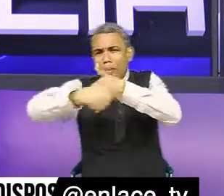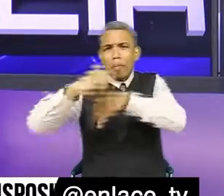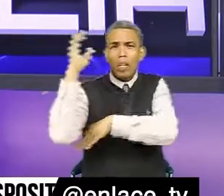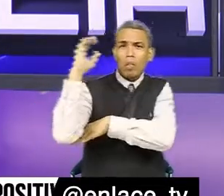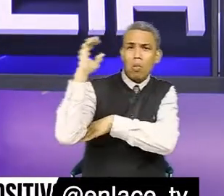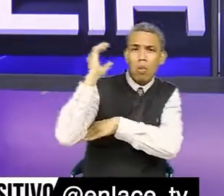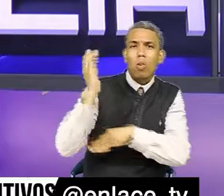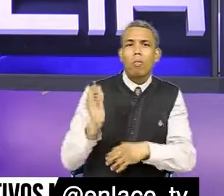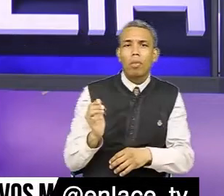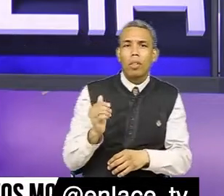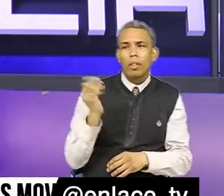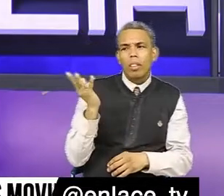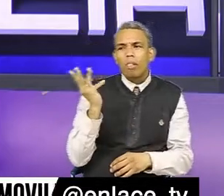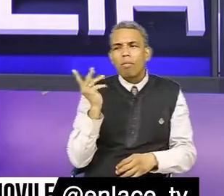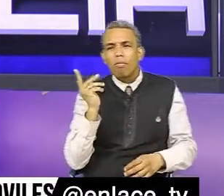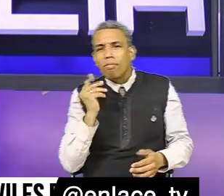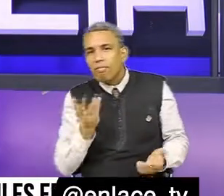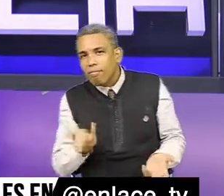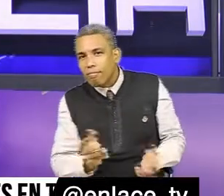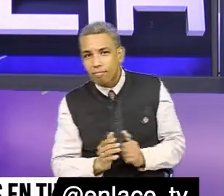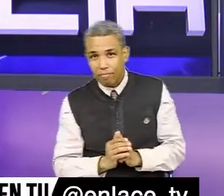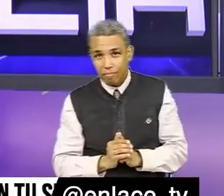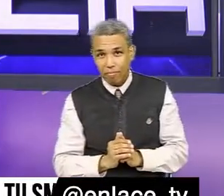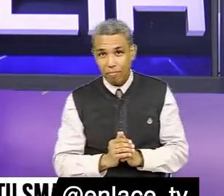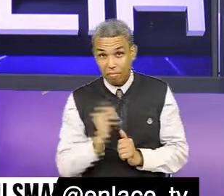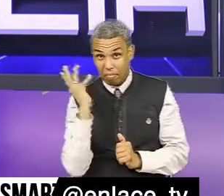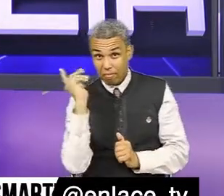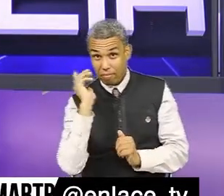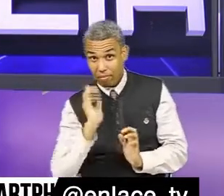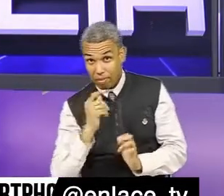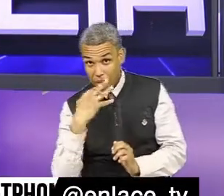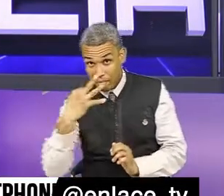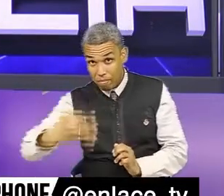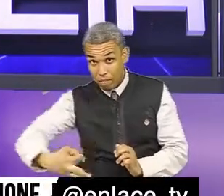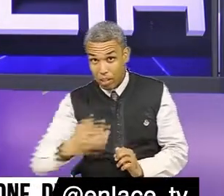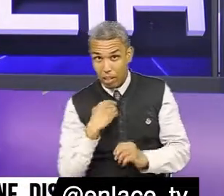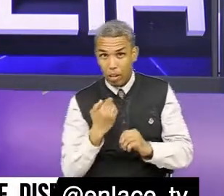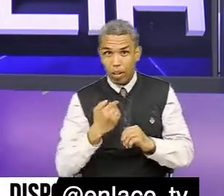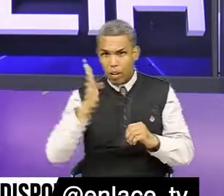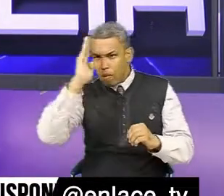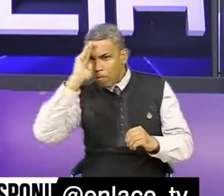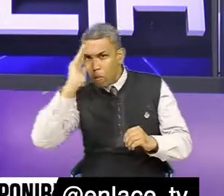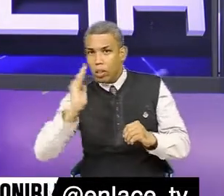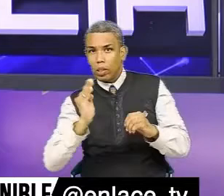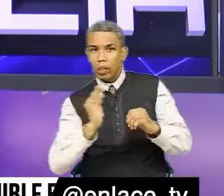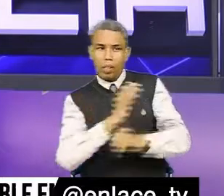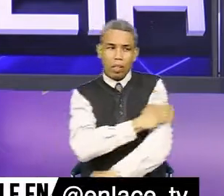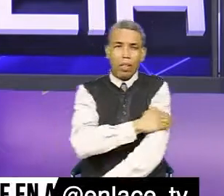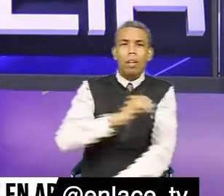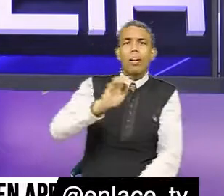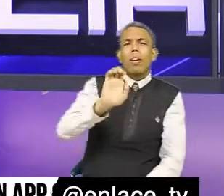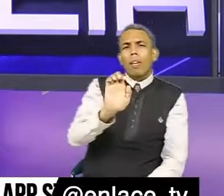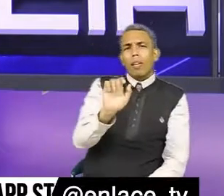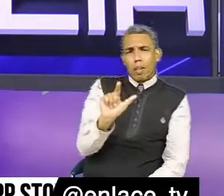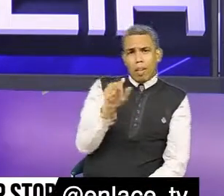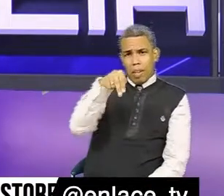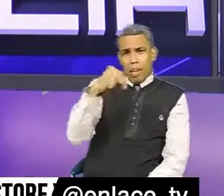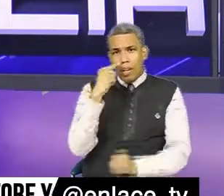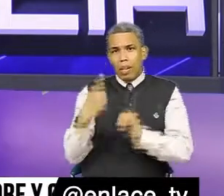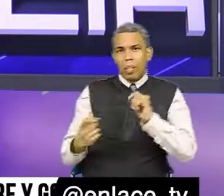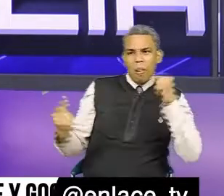santander y la región del magdalena medio se conoce un posible enfrentamiento entre las fuerzas militares y lln en el sur de bolívar una persona